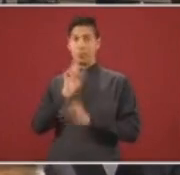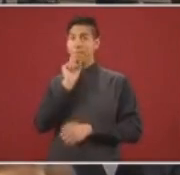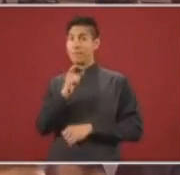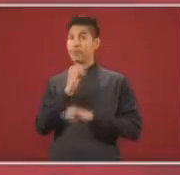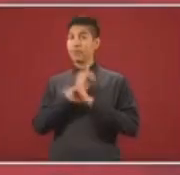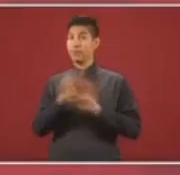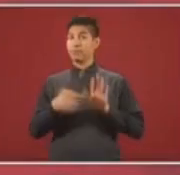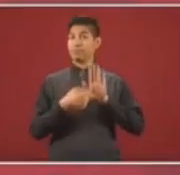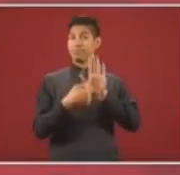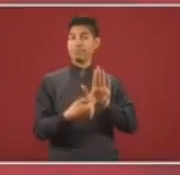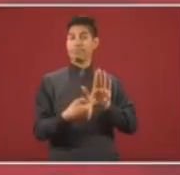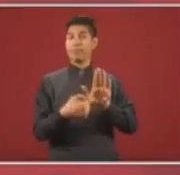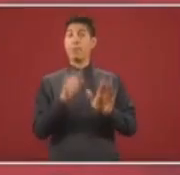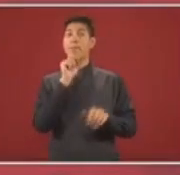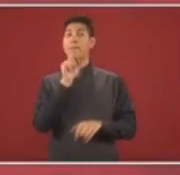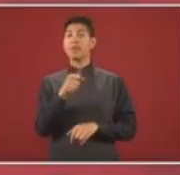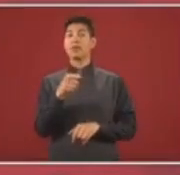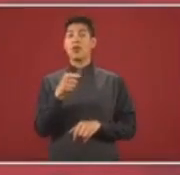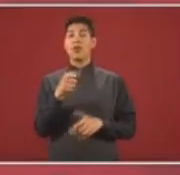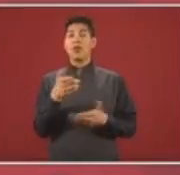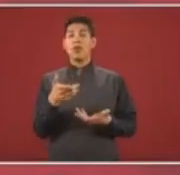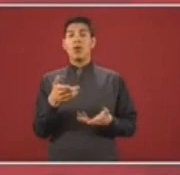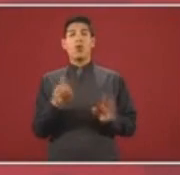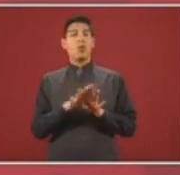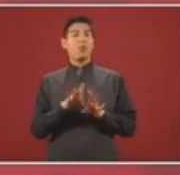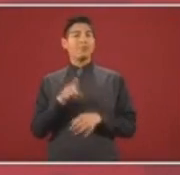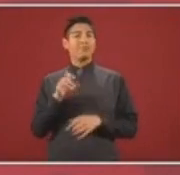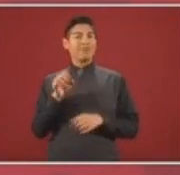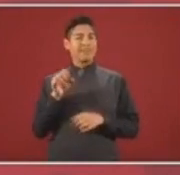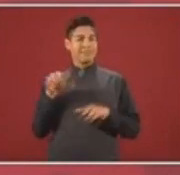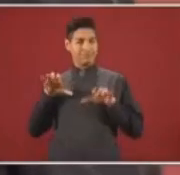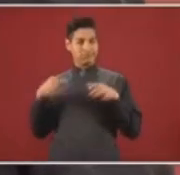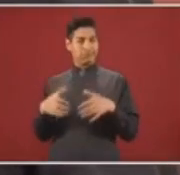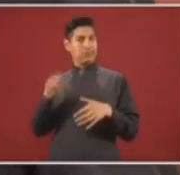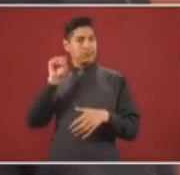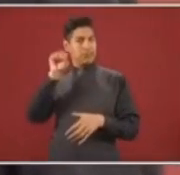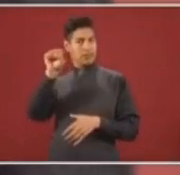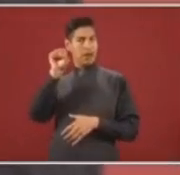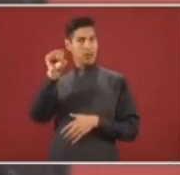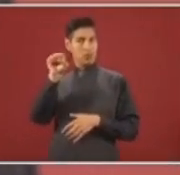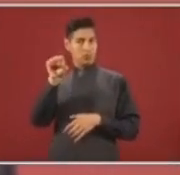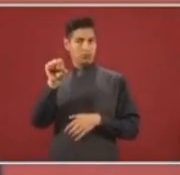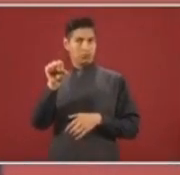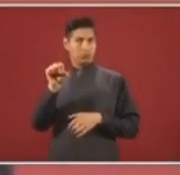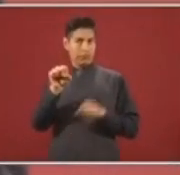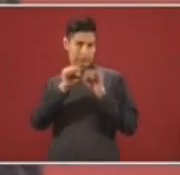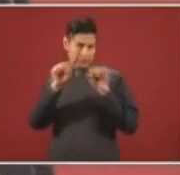de ahí si quién es quién en los sindicatos del sector salud este